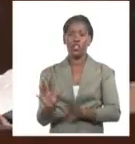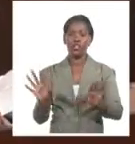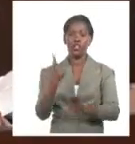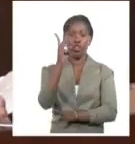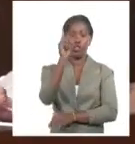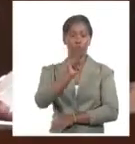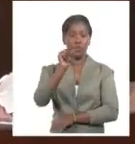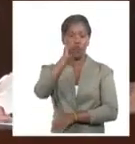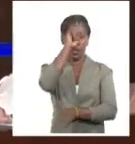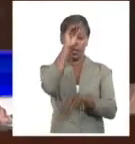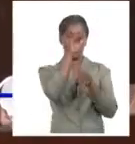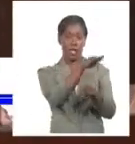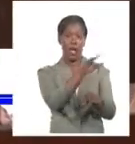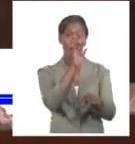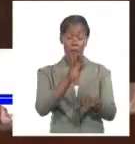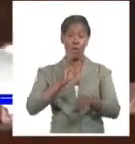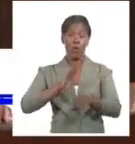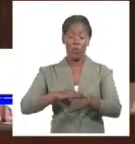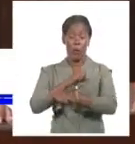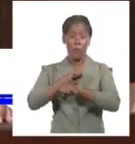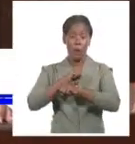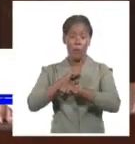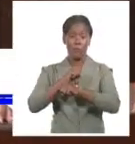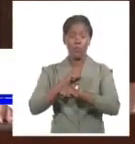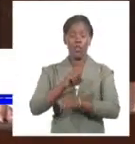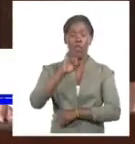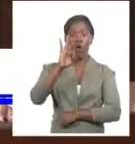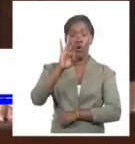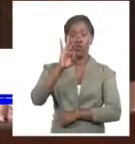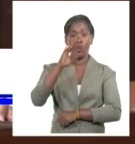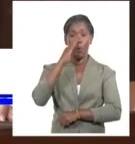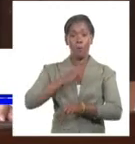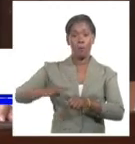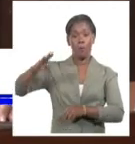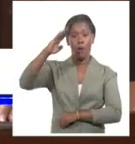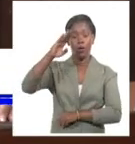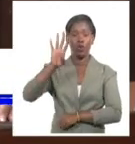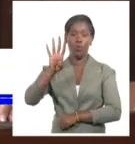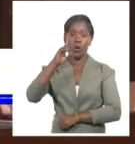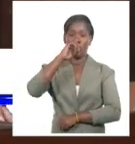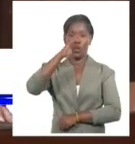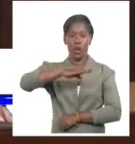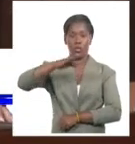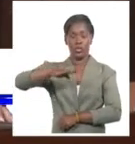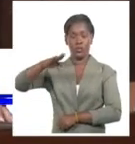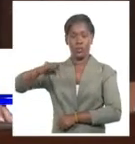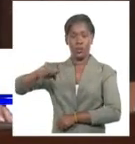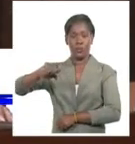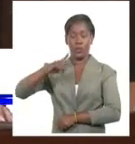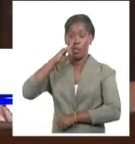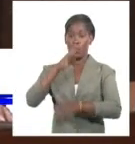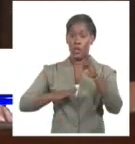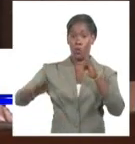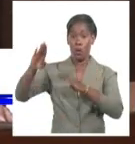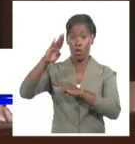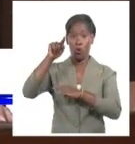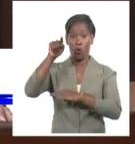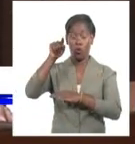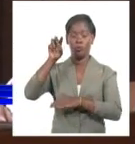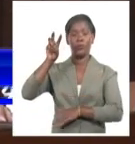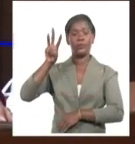pacientes de estos ocho pacientes adultos y cuatro niños de los pacientes adultos bueno nos quedan